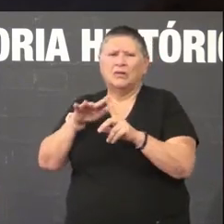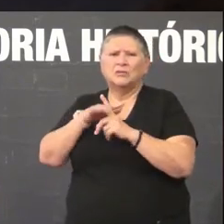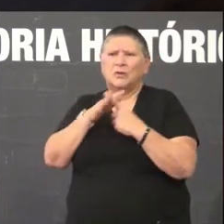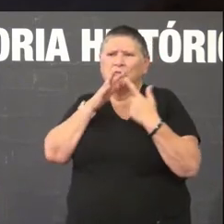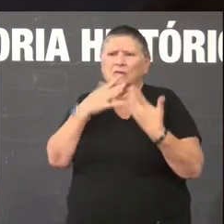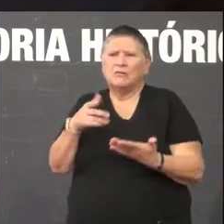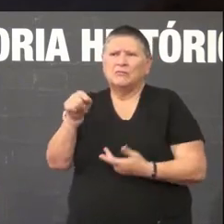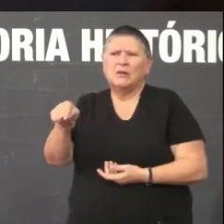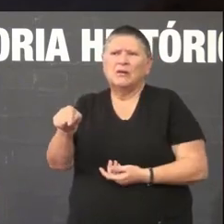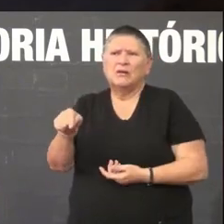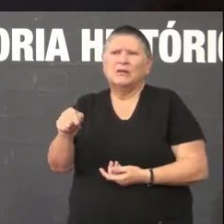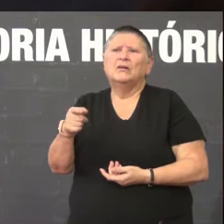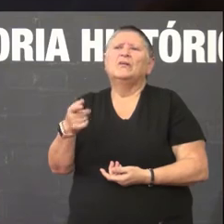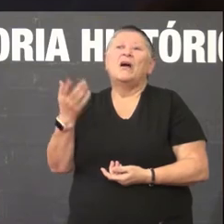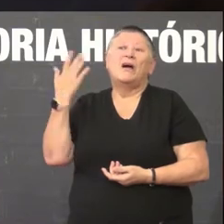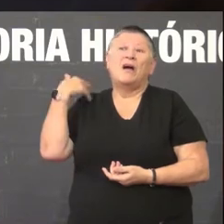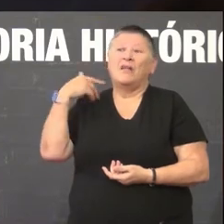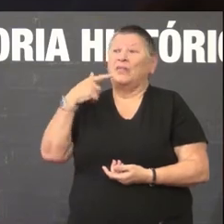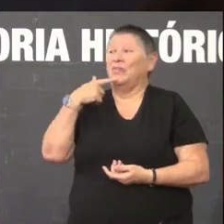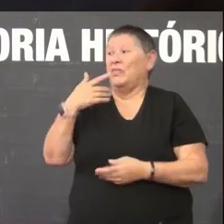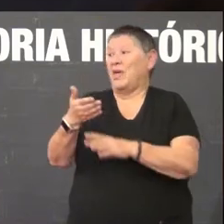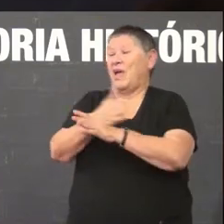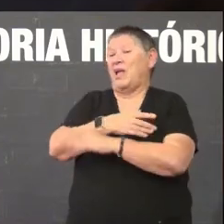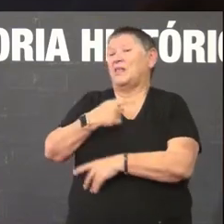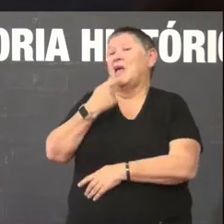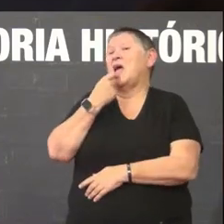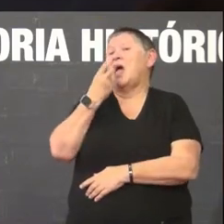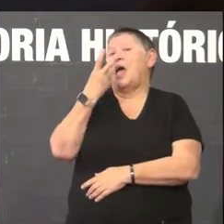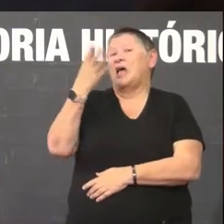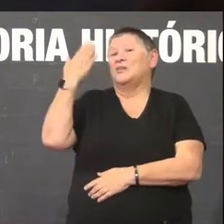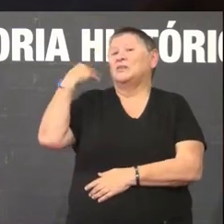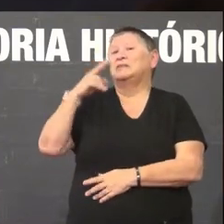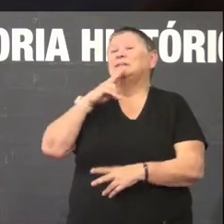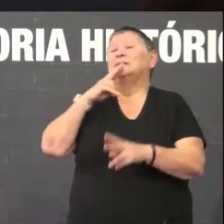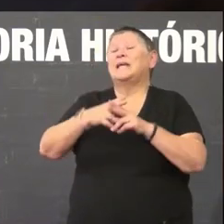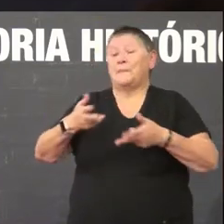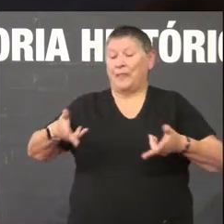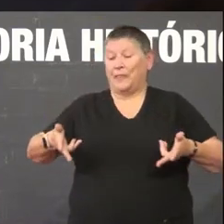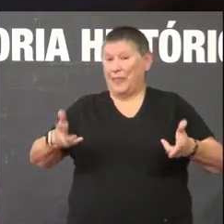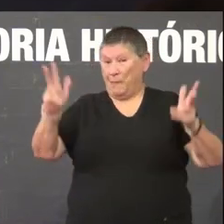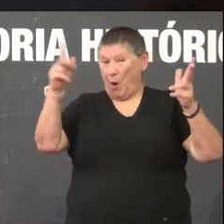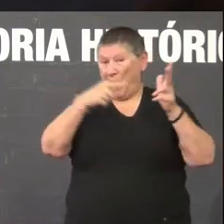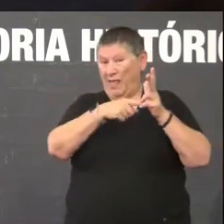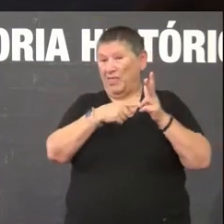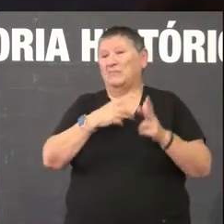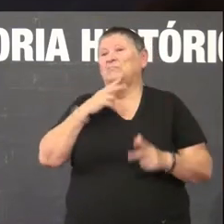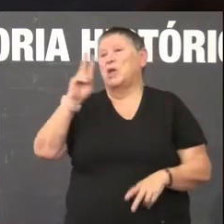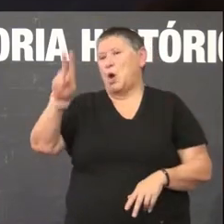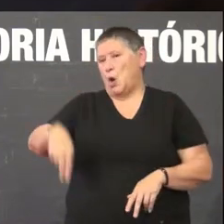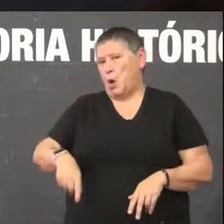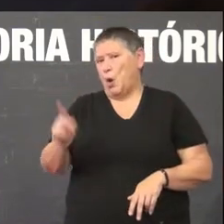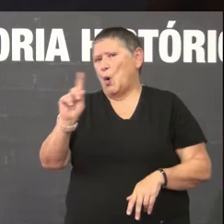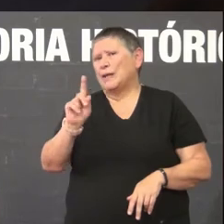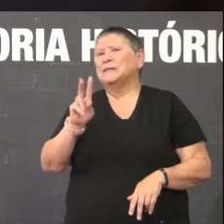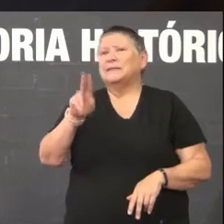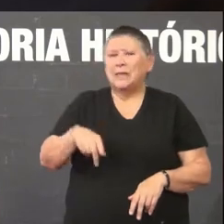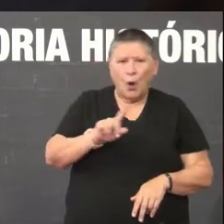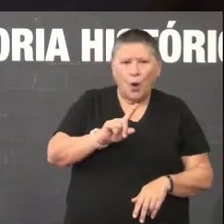estamos? Como se decía, non hai tantos anos, chamanlle democracia e non o é.